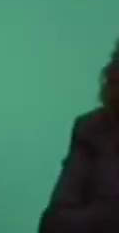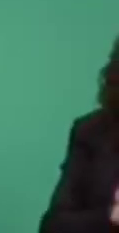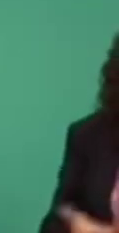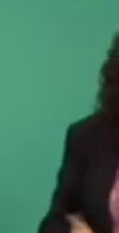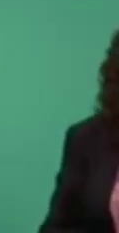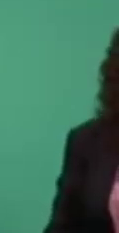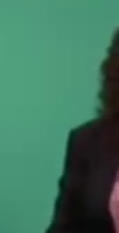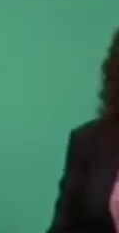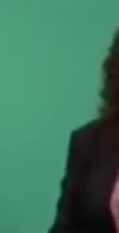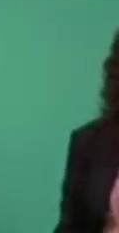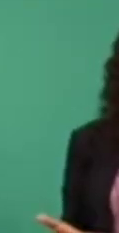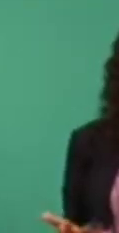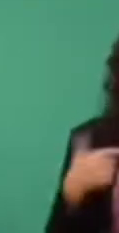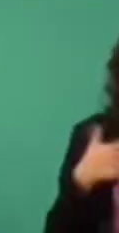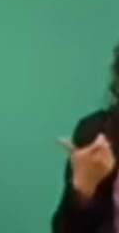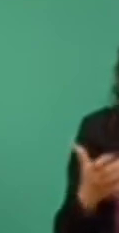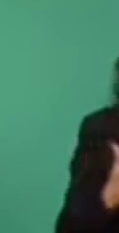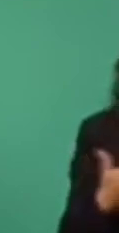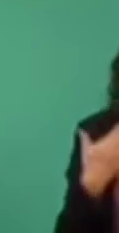Y eso que gano bien.